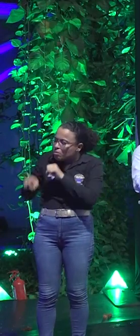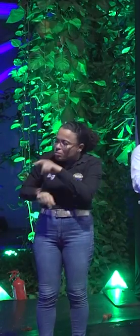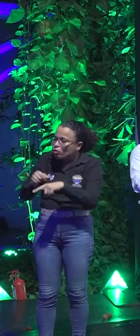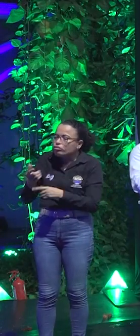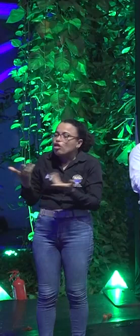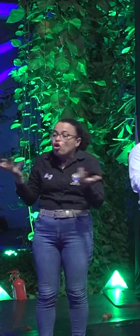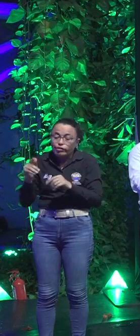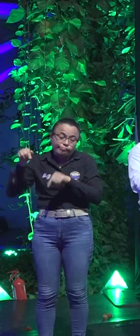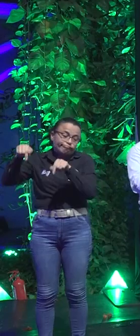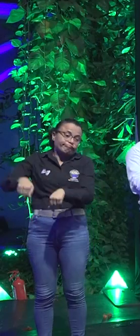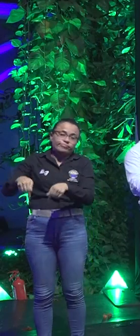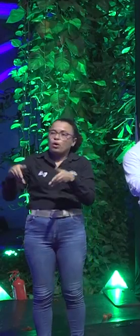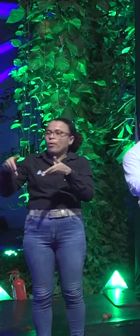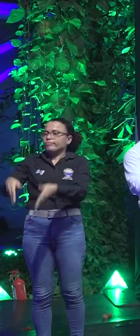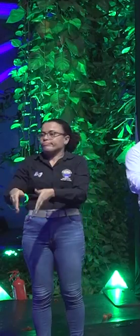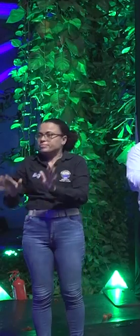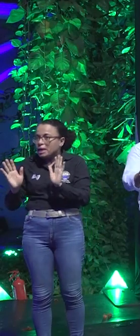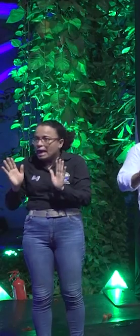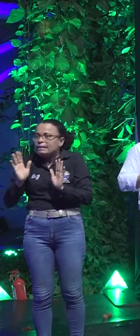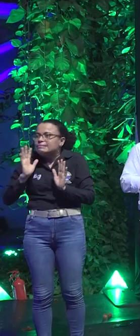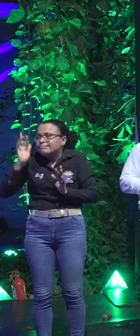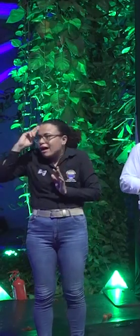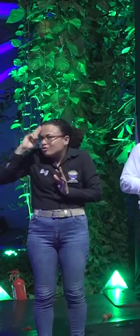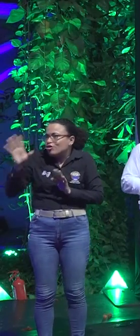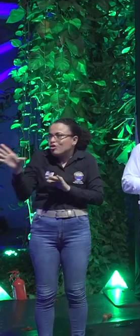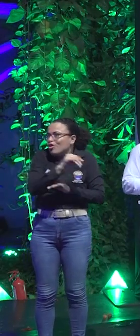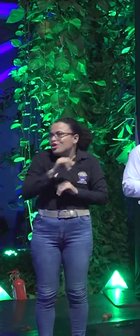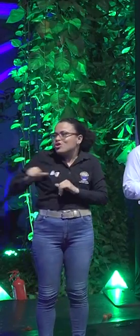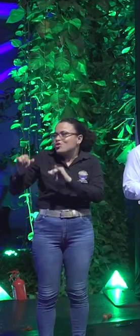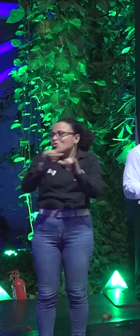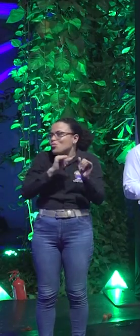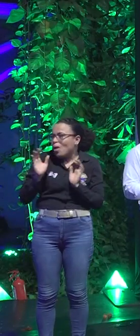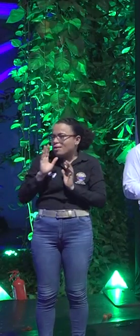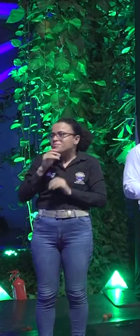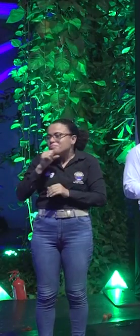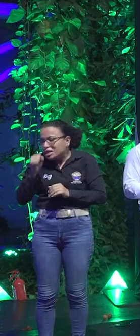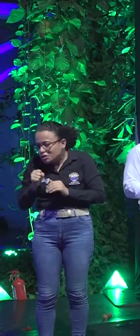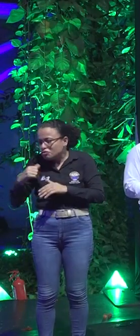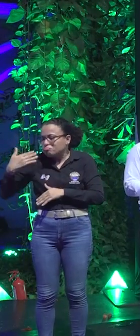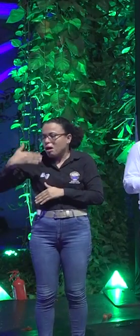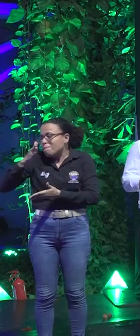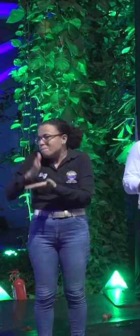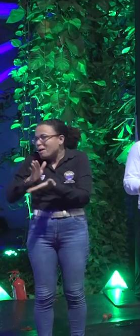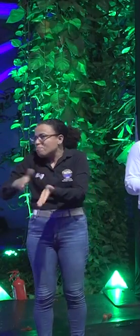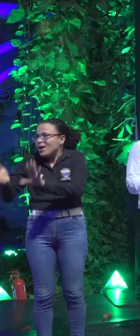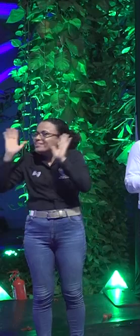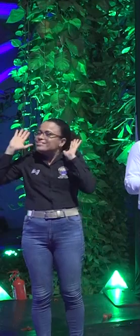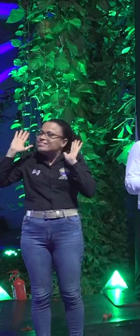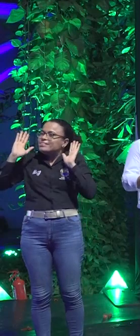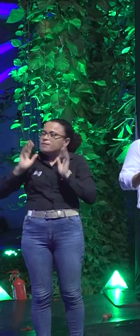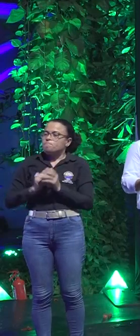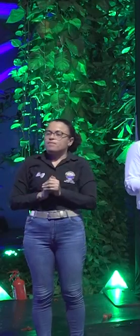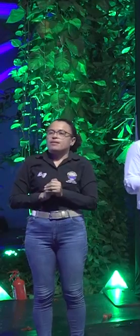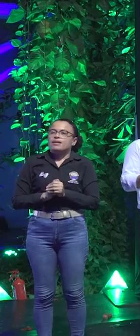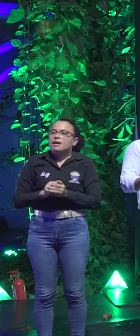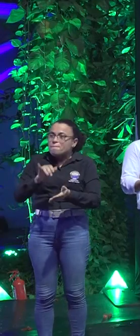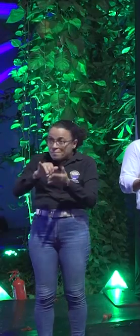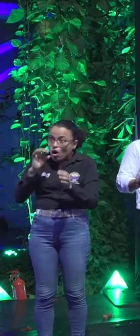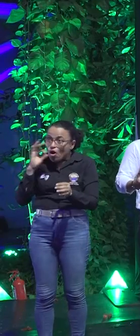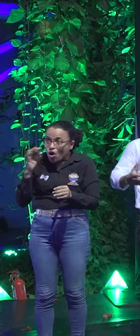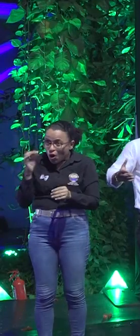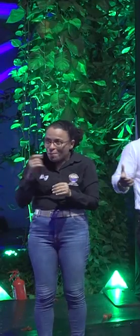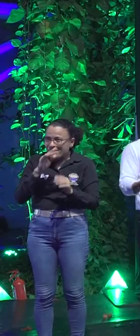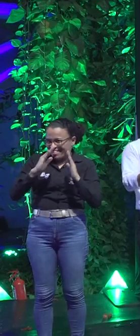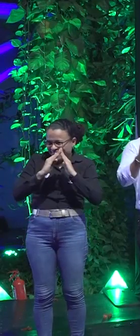allá. El señor hoy me lo encontré con su medalla, un poco oxidada, porque no se la quita ningún día, se baña con